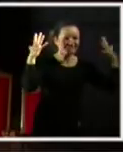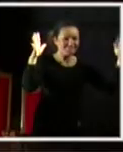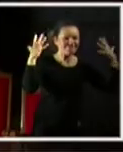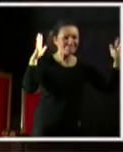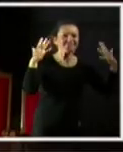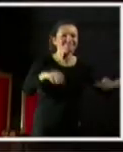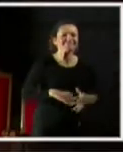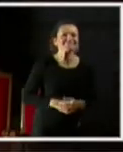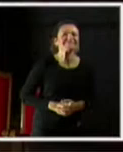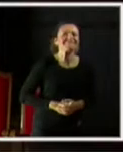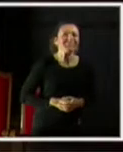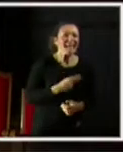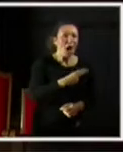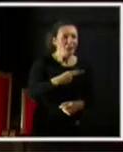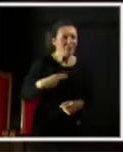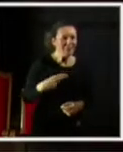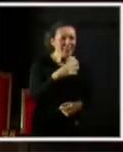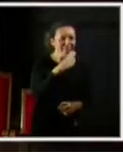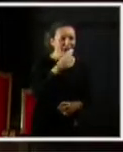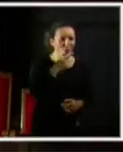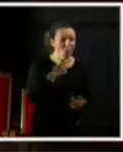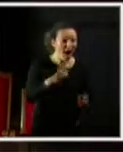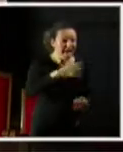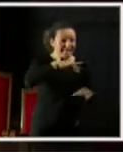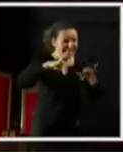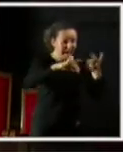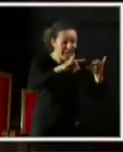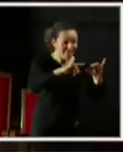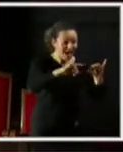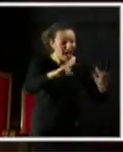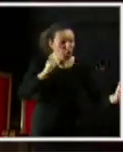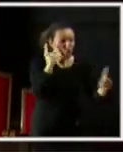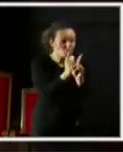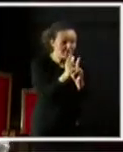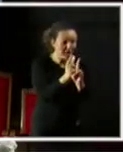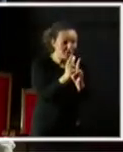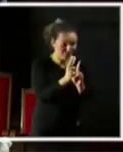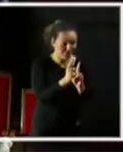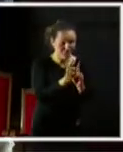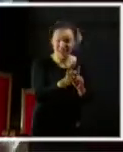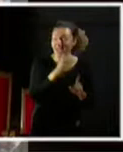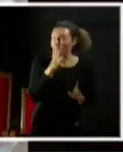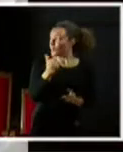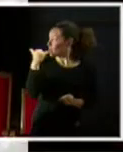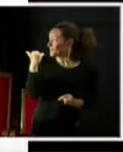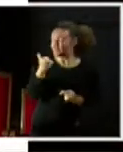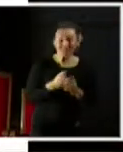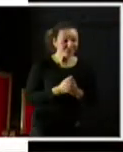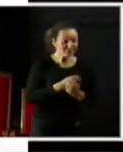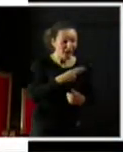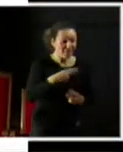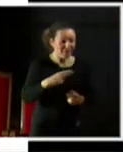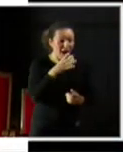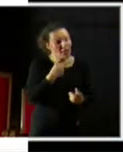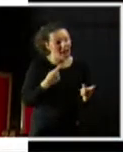los peces de agua salada ocurre lo contrario precisamente están rodeado de un medio hipertónico como decíamos antes y aquí la tendencia es la contraria